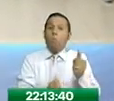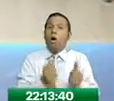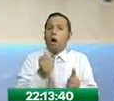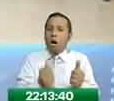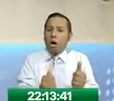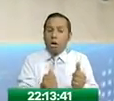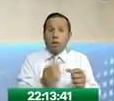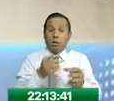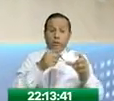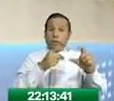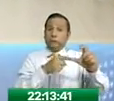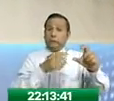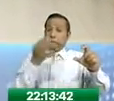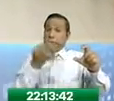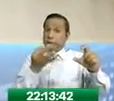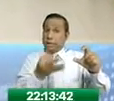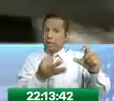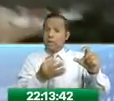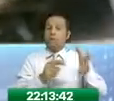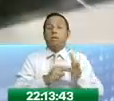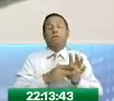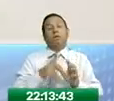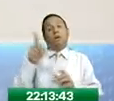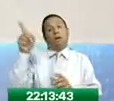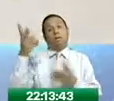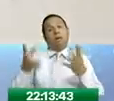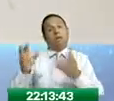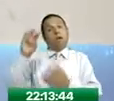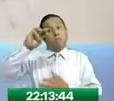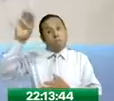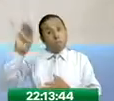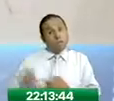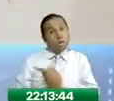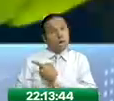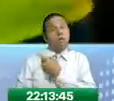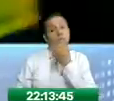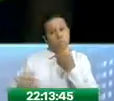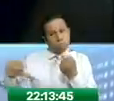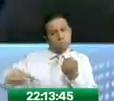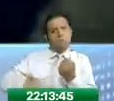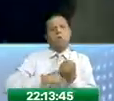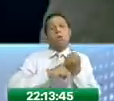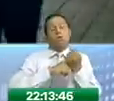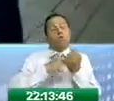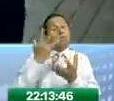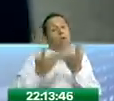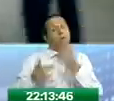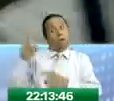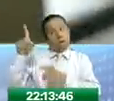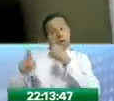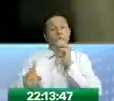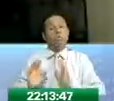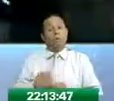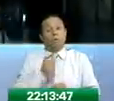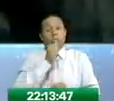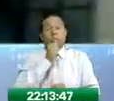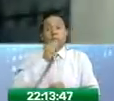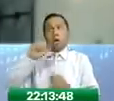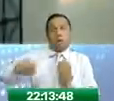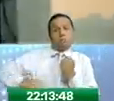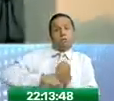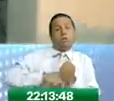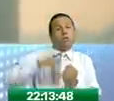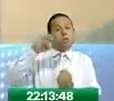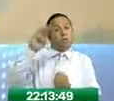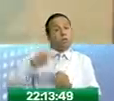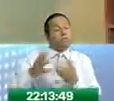que podrían estar relacionados funcionarios, tal vez Ministerio de Salud Pública, que coordinan con esta organización. Eso no está descartado,